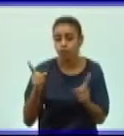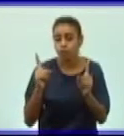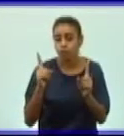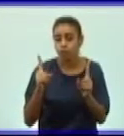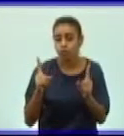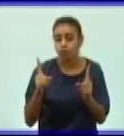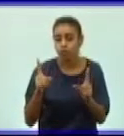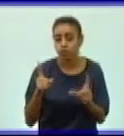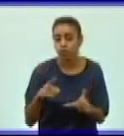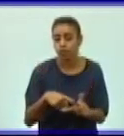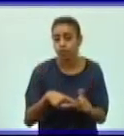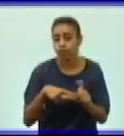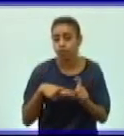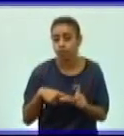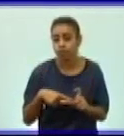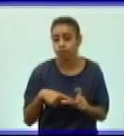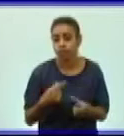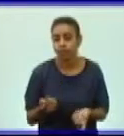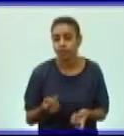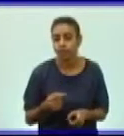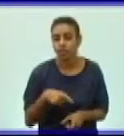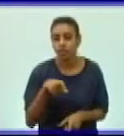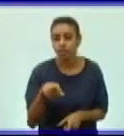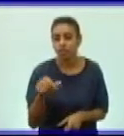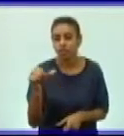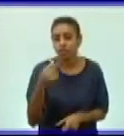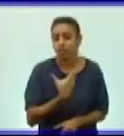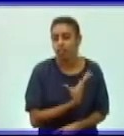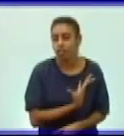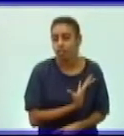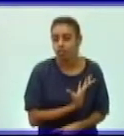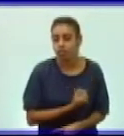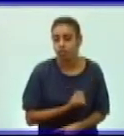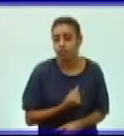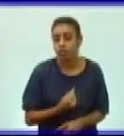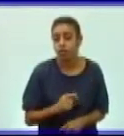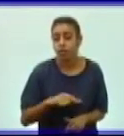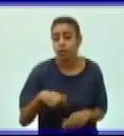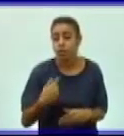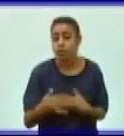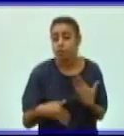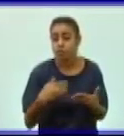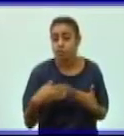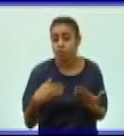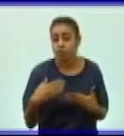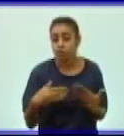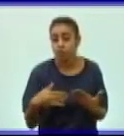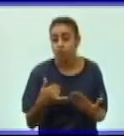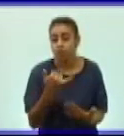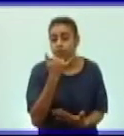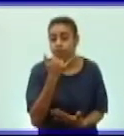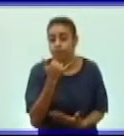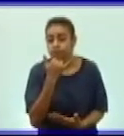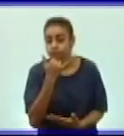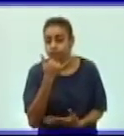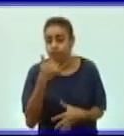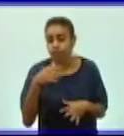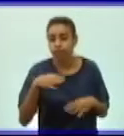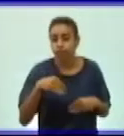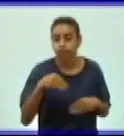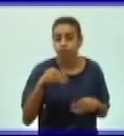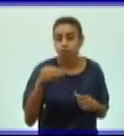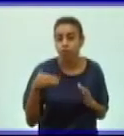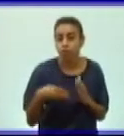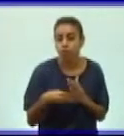URSS. Por tanto, esto es lamentable que vaya sucediendo, pero que es producto también, muchachos, de errores que se vinieron acumulando durante todos